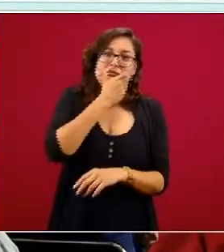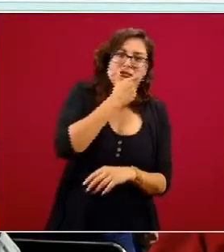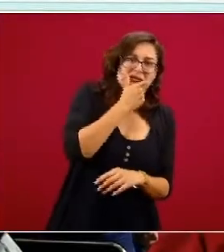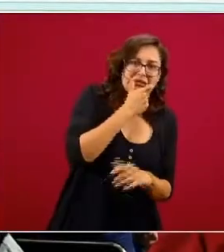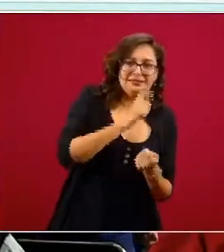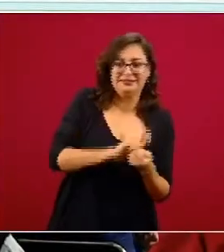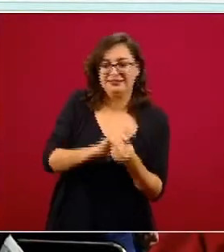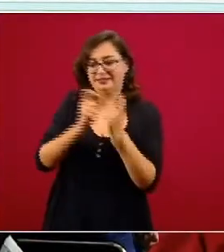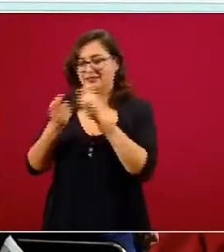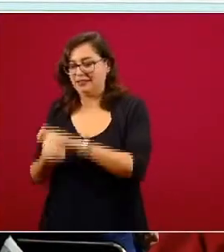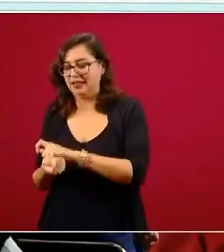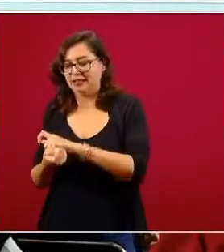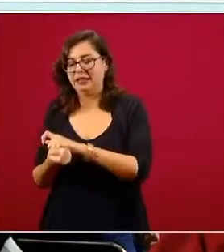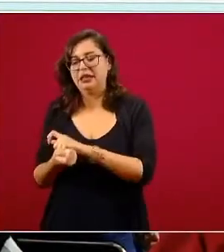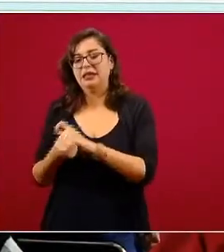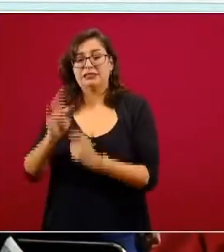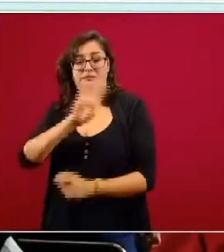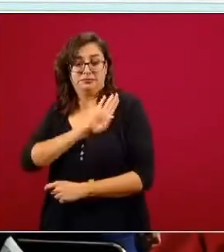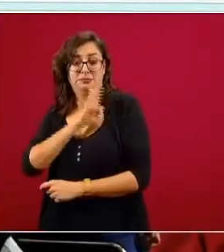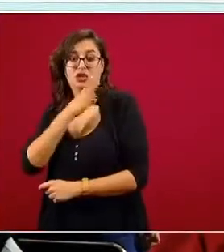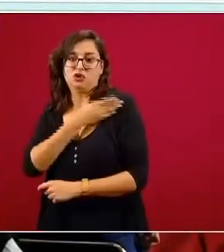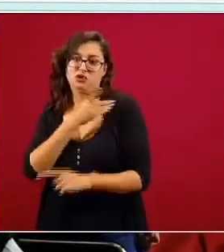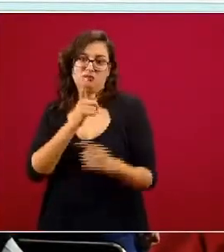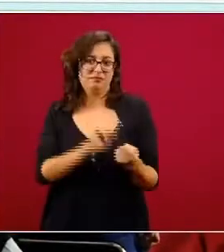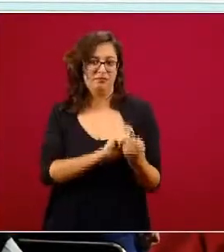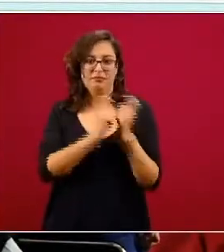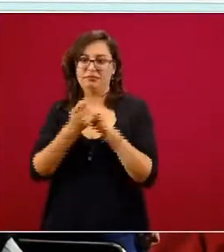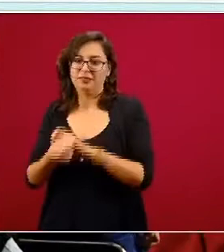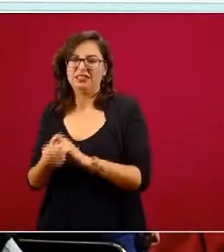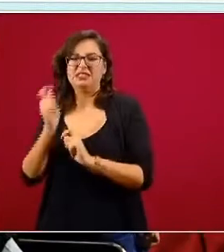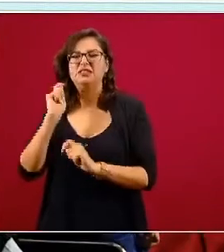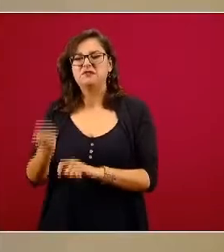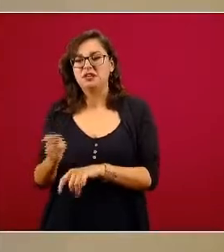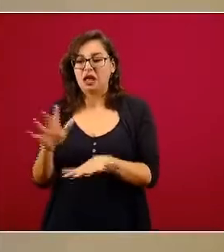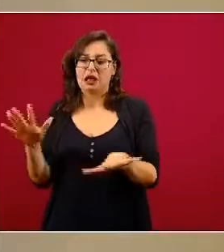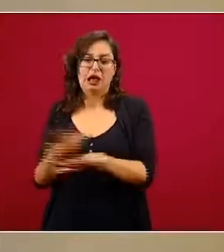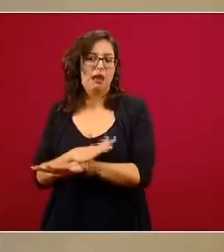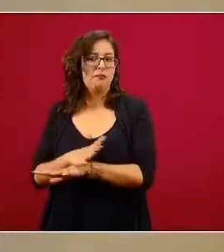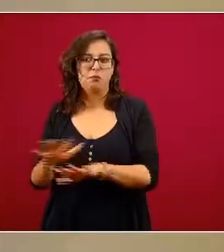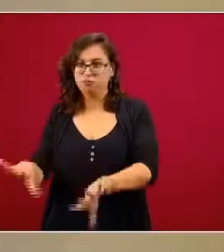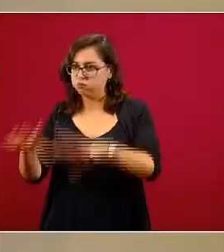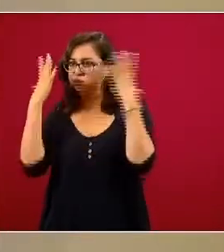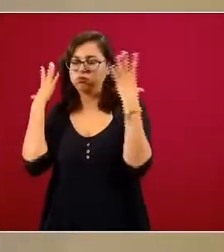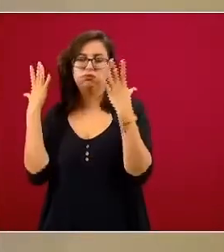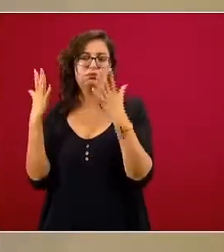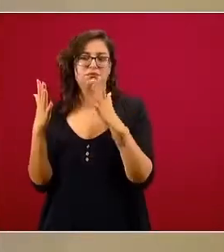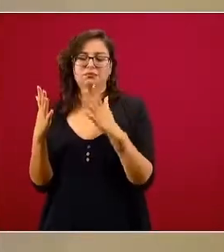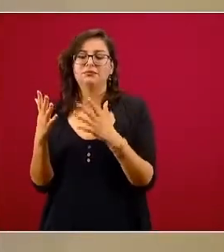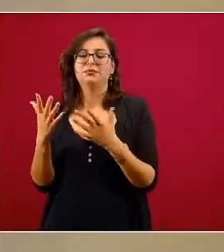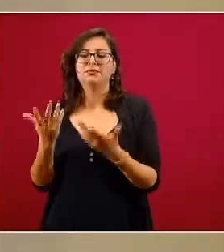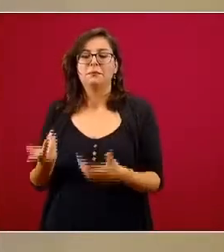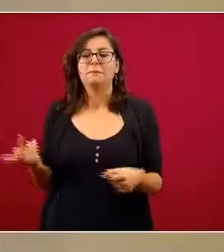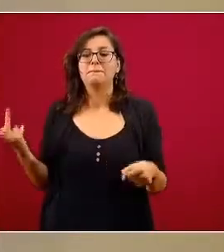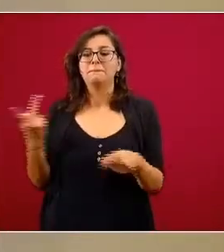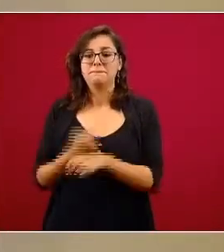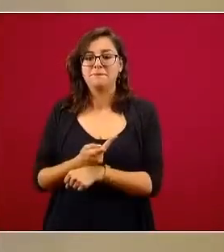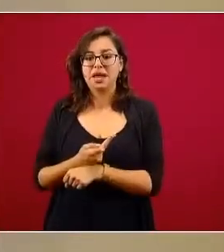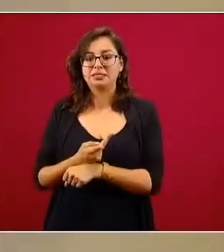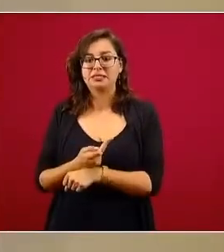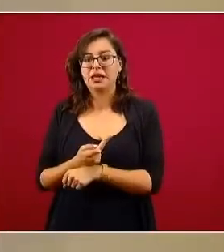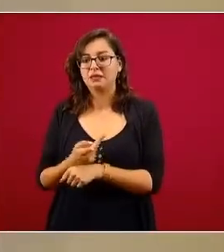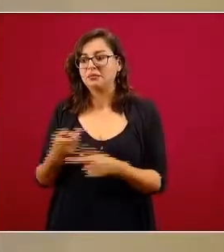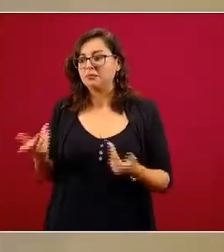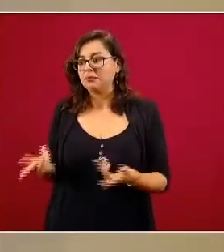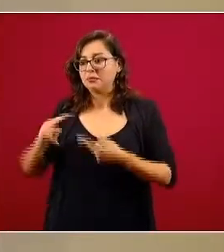español. Antigenic shift se llama en inglés, pero es cambio dramático, cambio brusco, y ese ocurre por recombinación